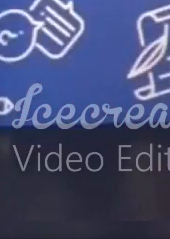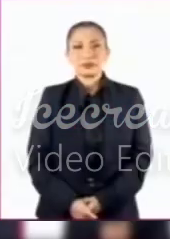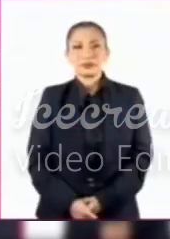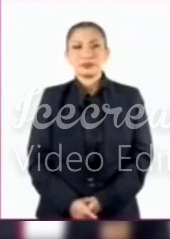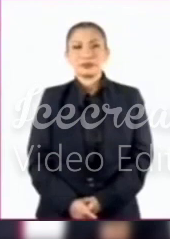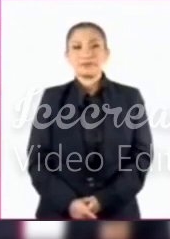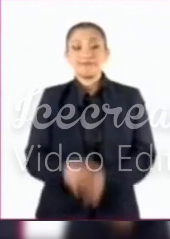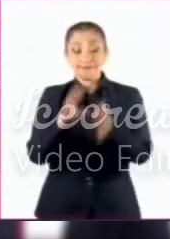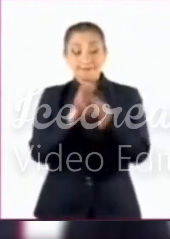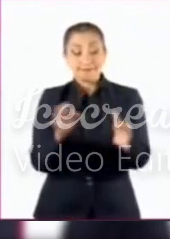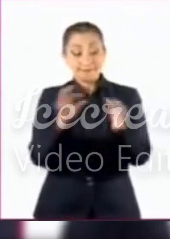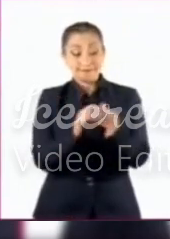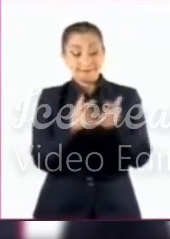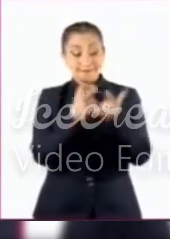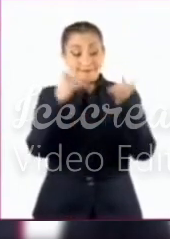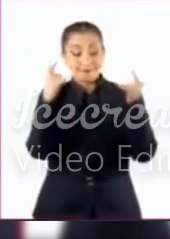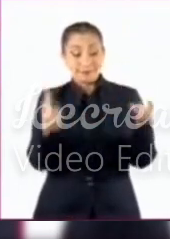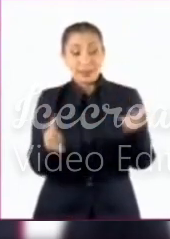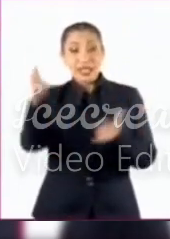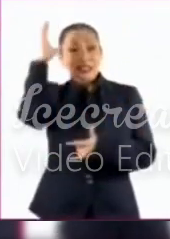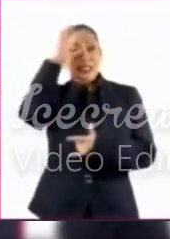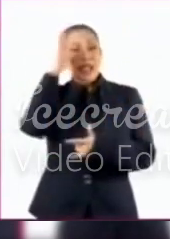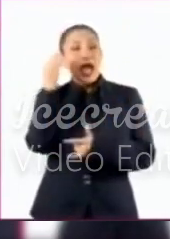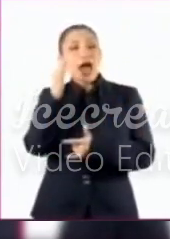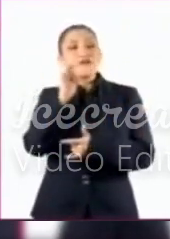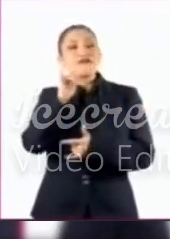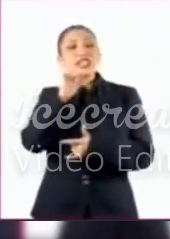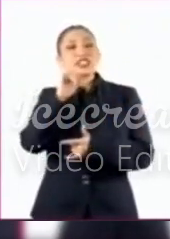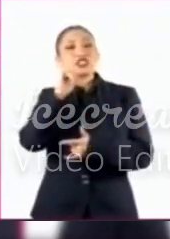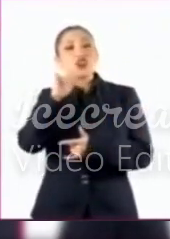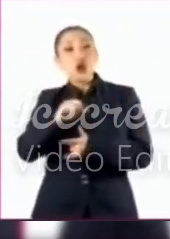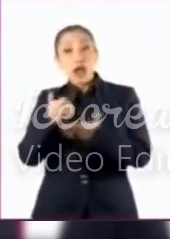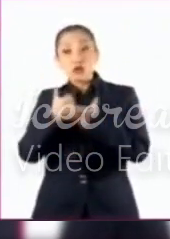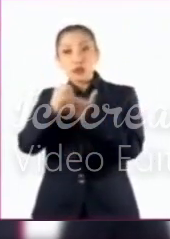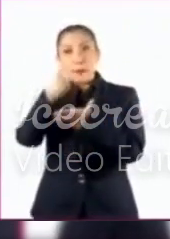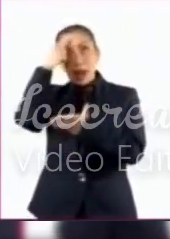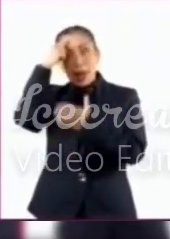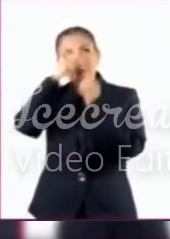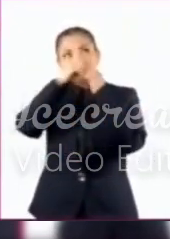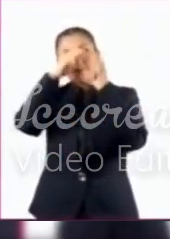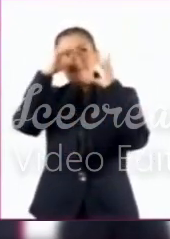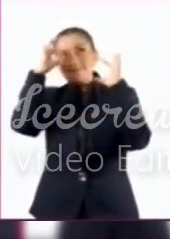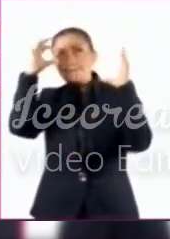La narrativa de ciencia ficción promueve mucho nuestra capacidad de creación.